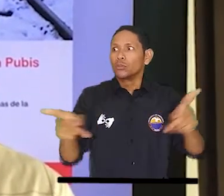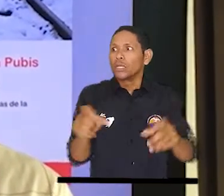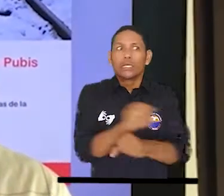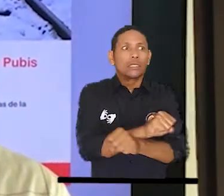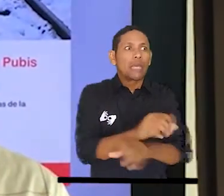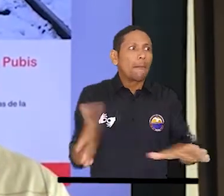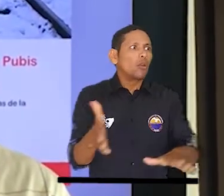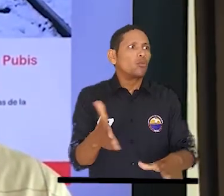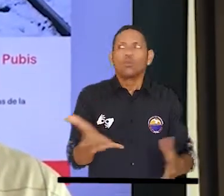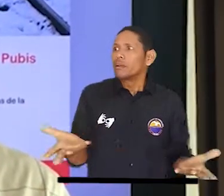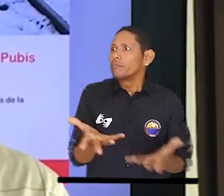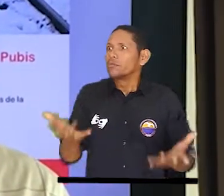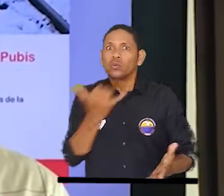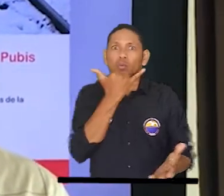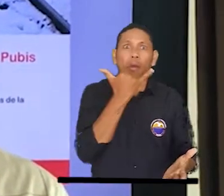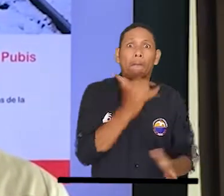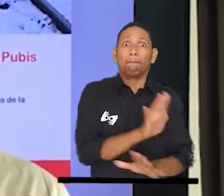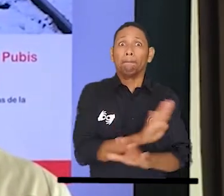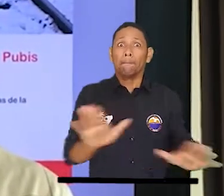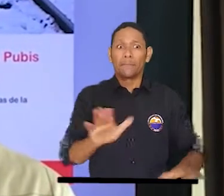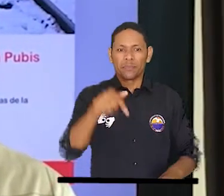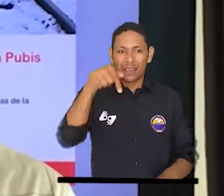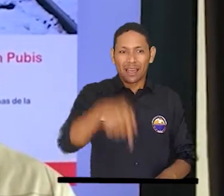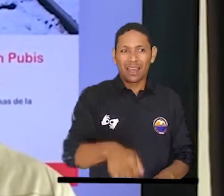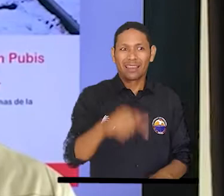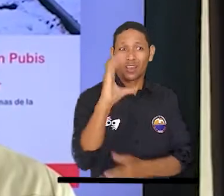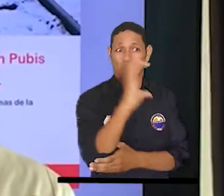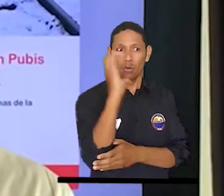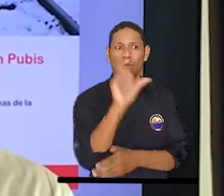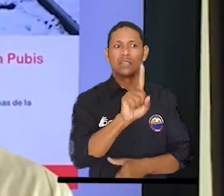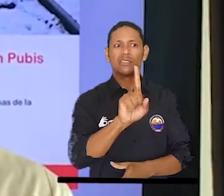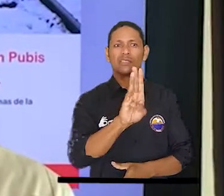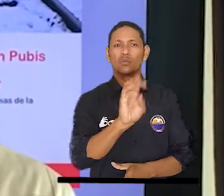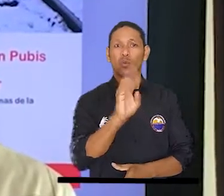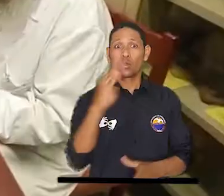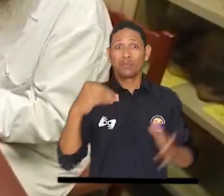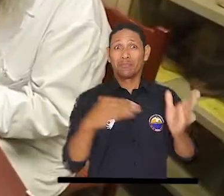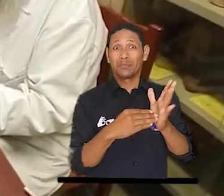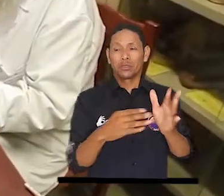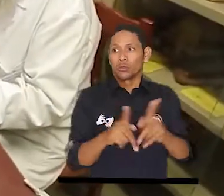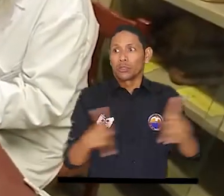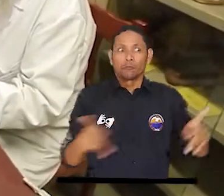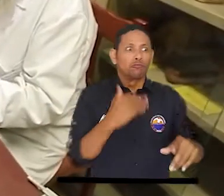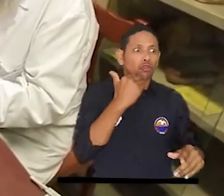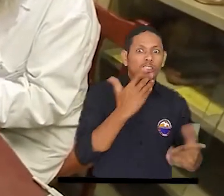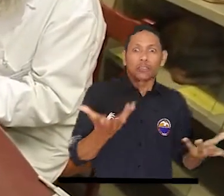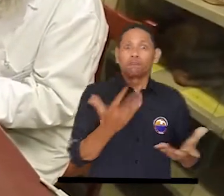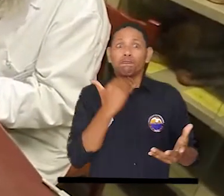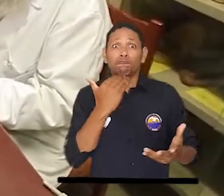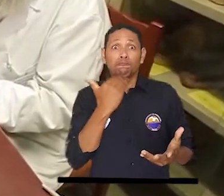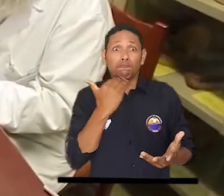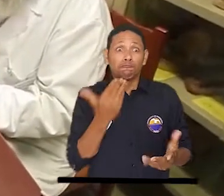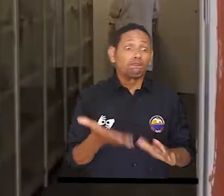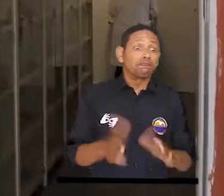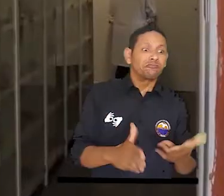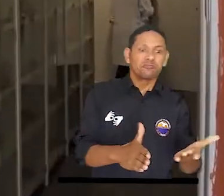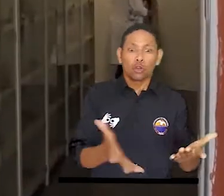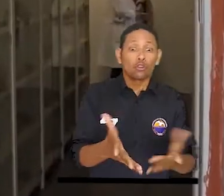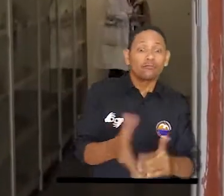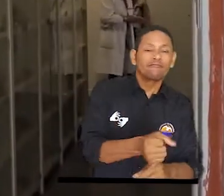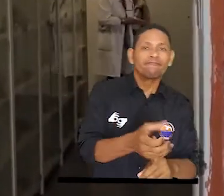personas desaparecidas. Saben que en nuestro país tenemos más de 104.000 personas que han sido registradas como desaparecidas, y